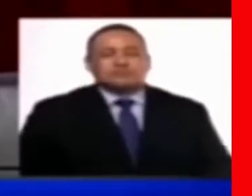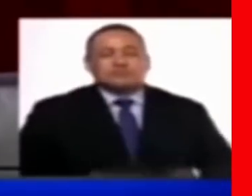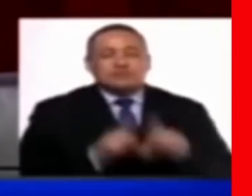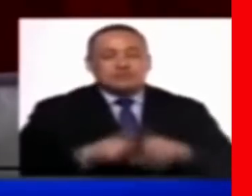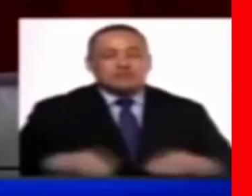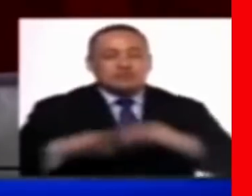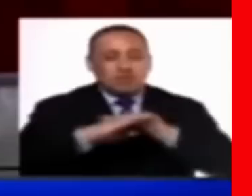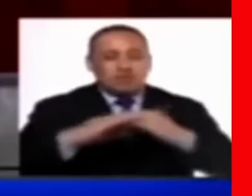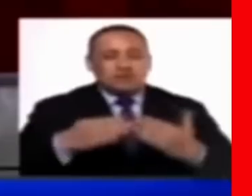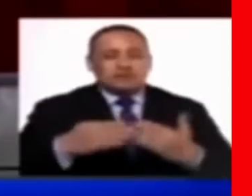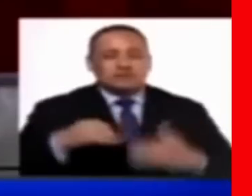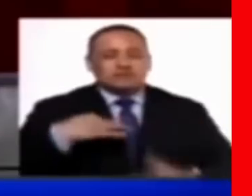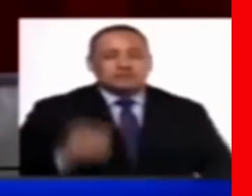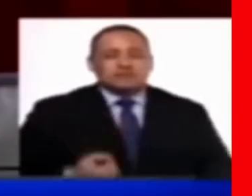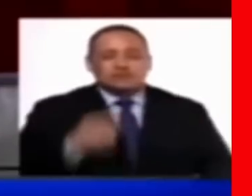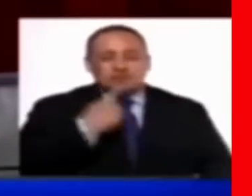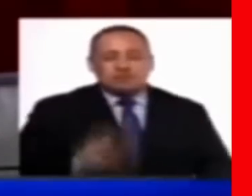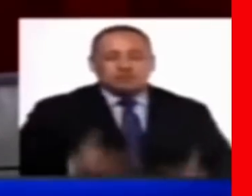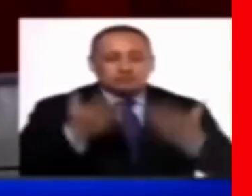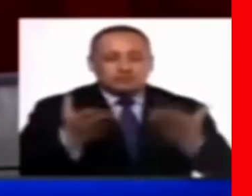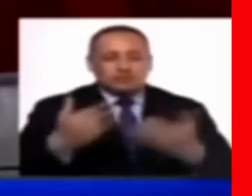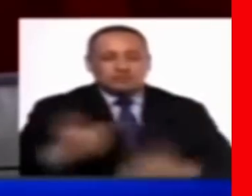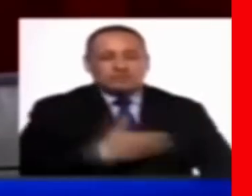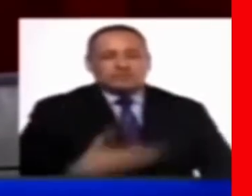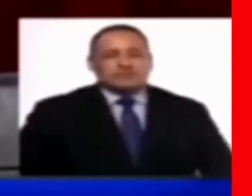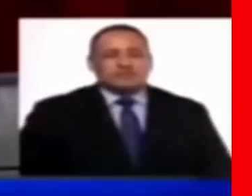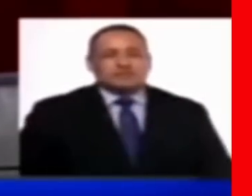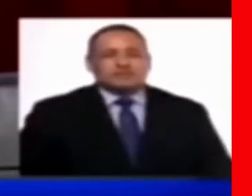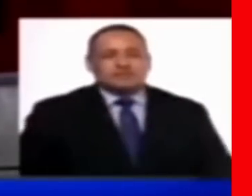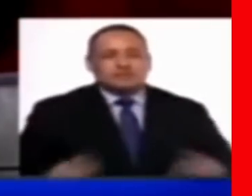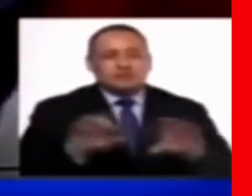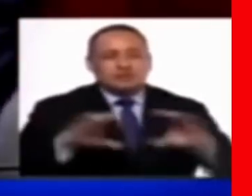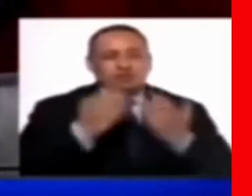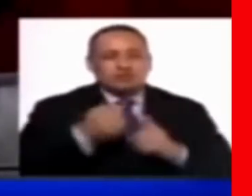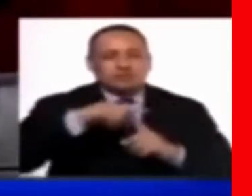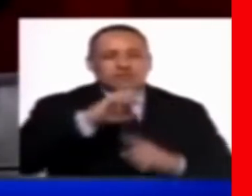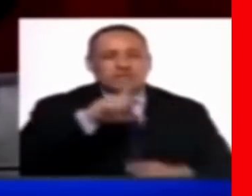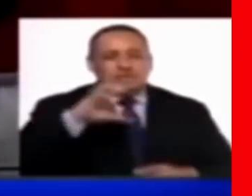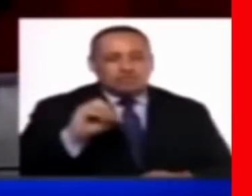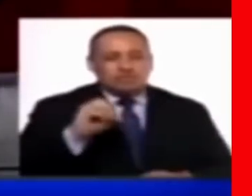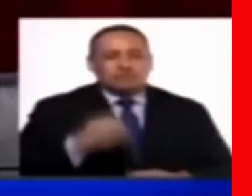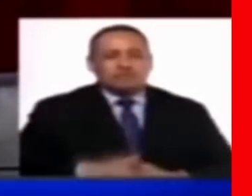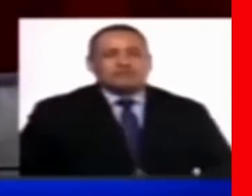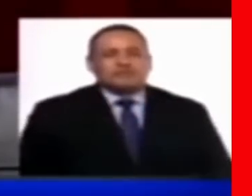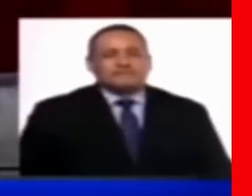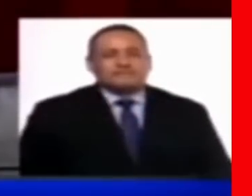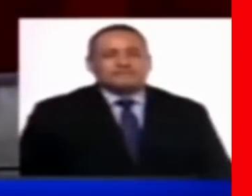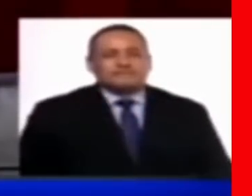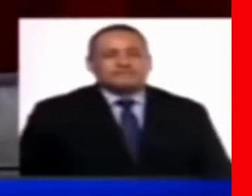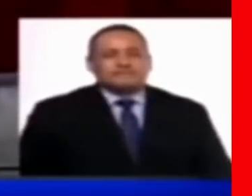Igual, señor, por su intermedio, señor presidente, congresista Tello,